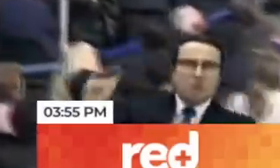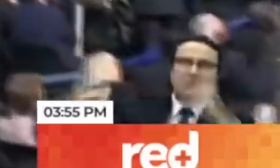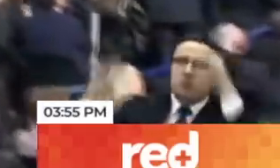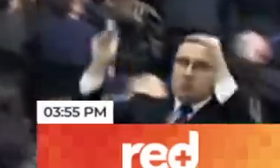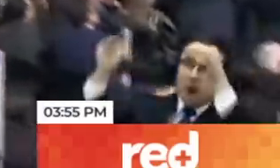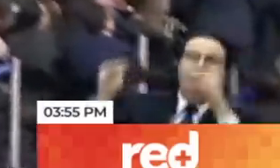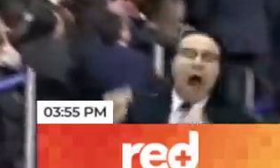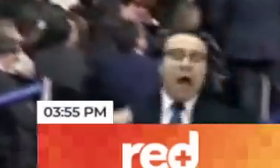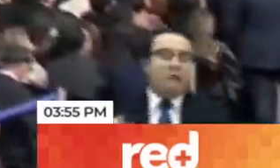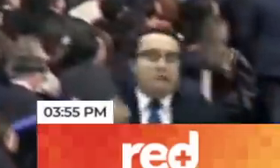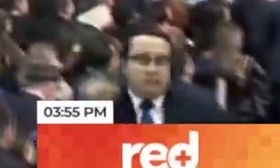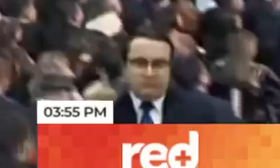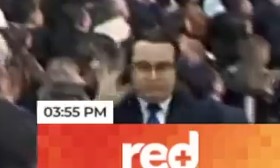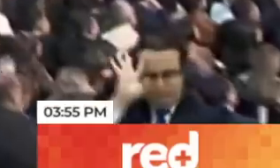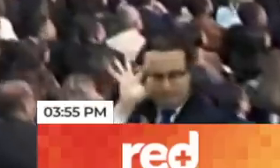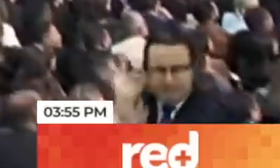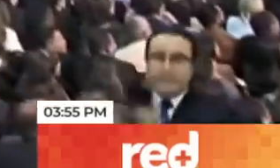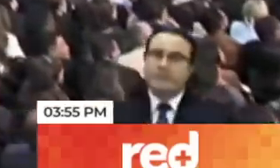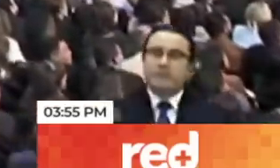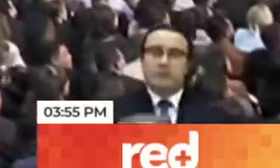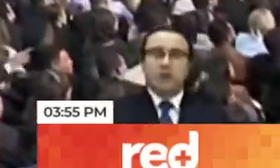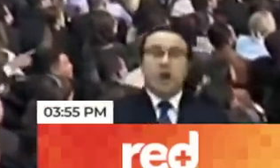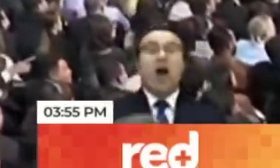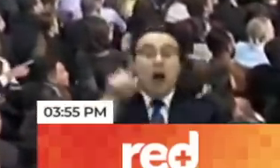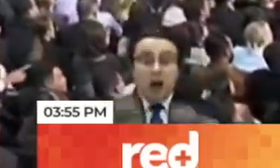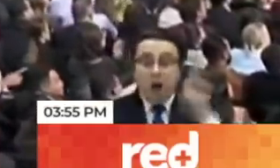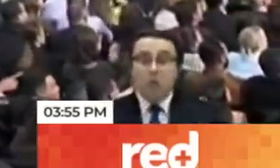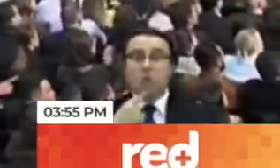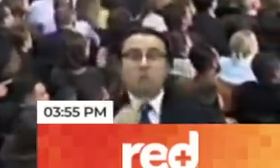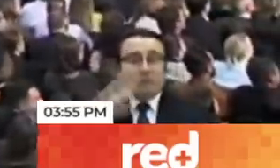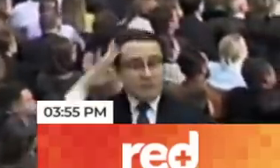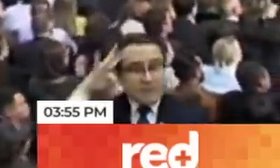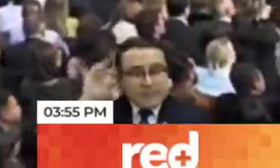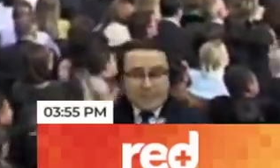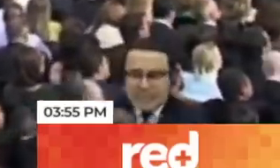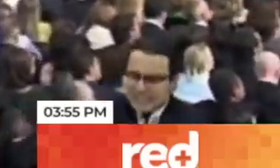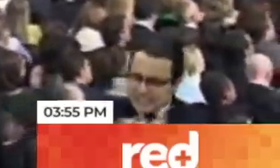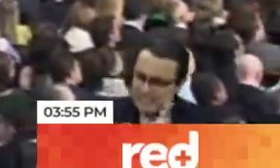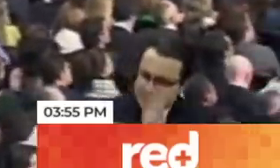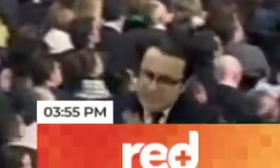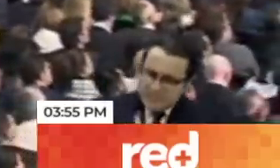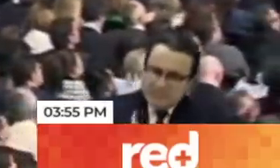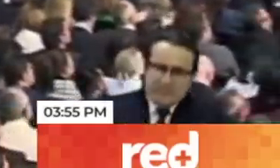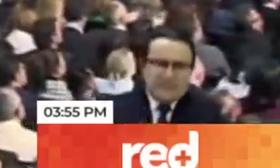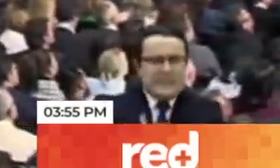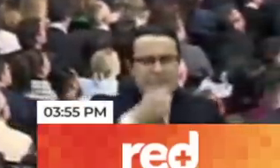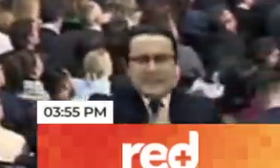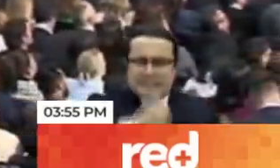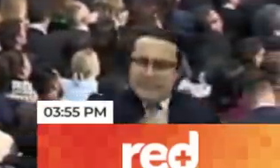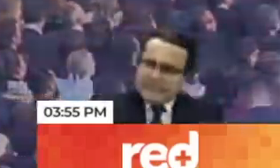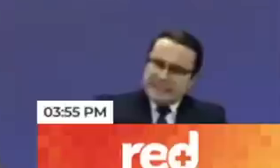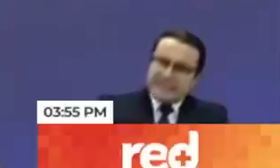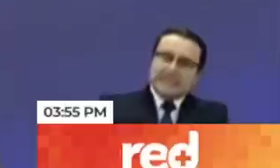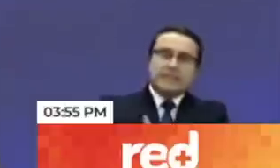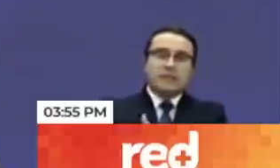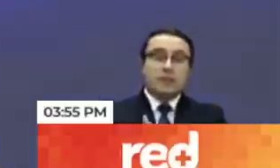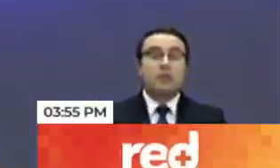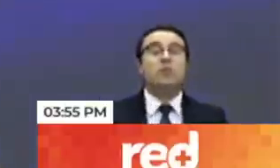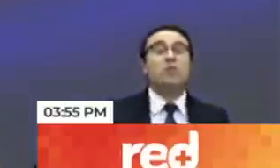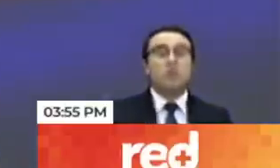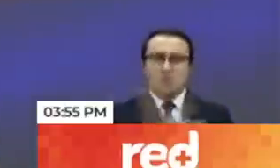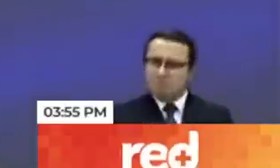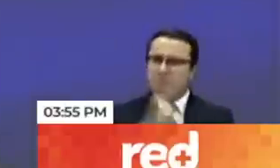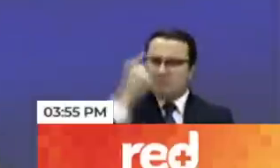Creer es resistir, ha dicho recientemente el escritor Mario Mendoza. Nosotros creemos que es posible que el país